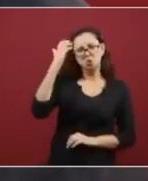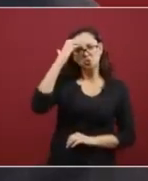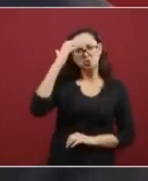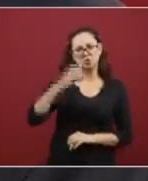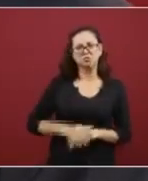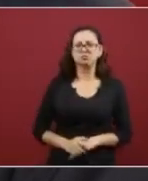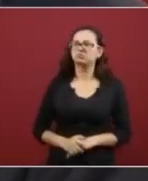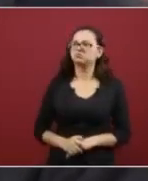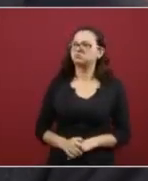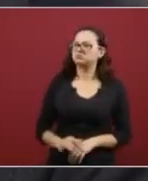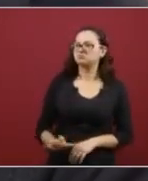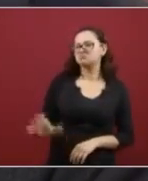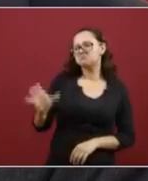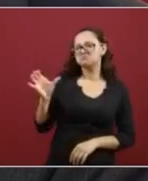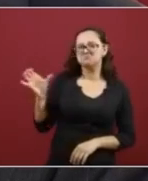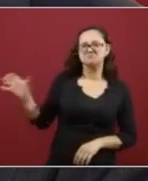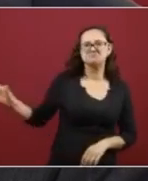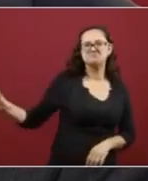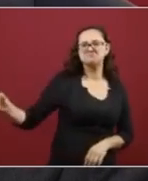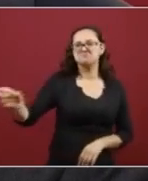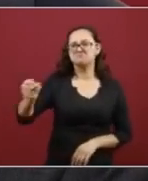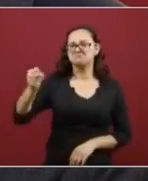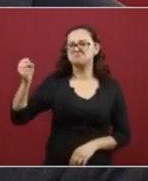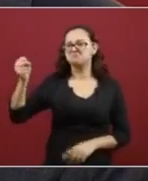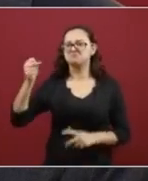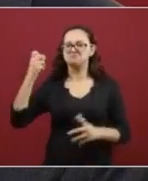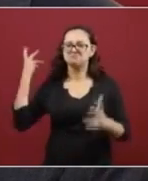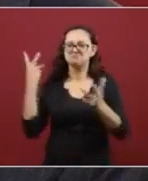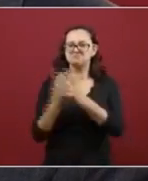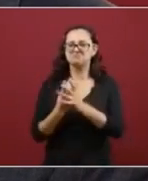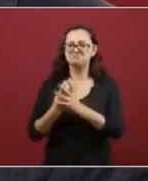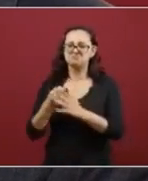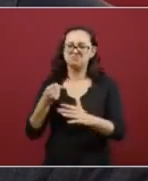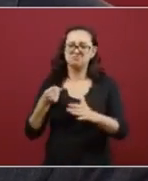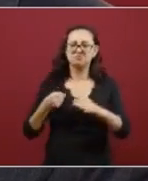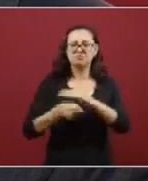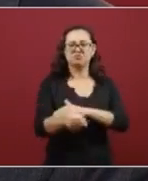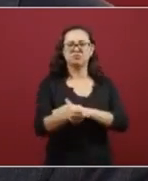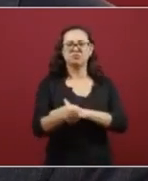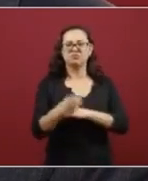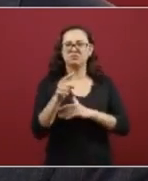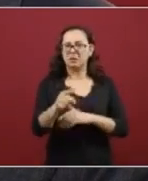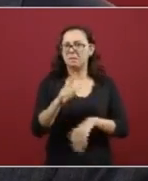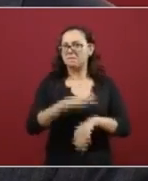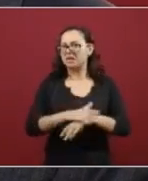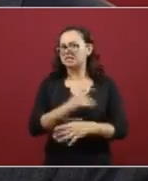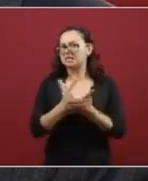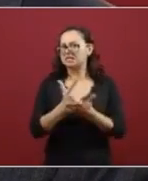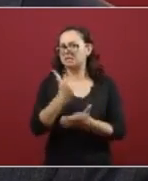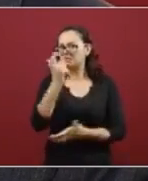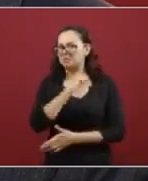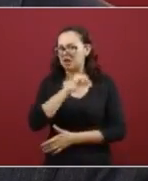lo llevan hasta un penal de los llamados de alta seguridad,